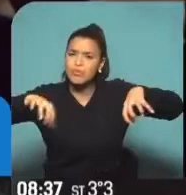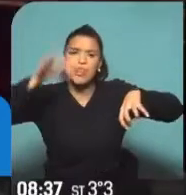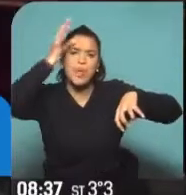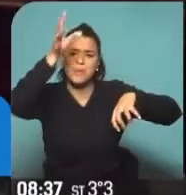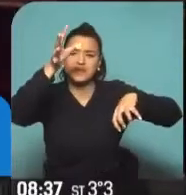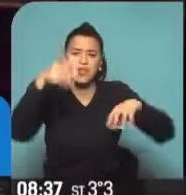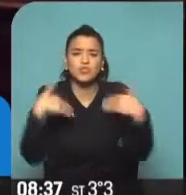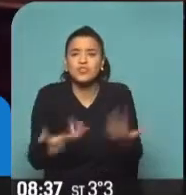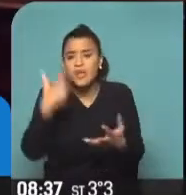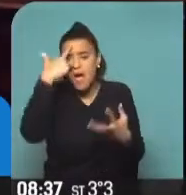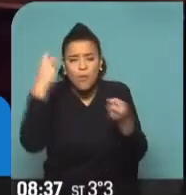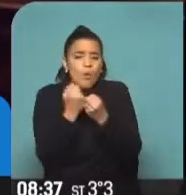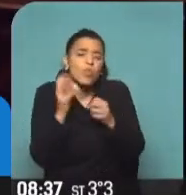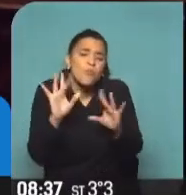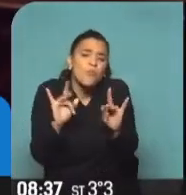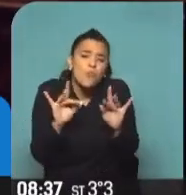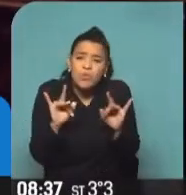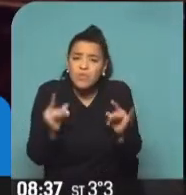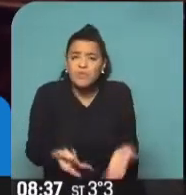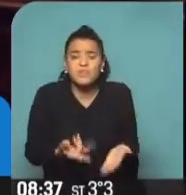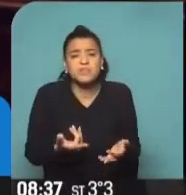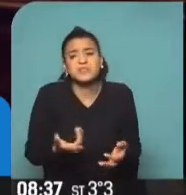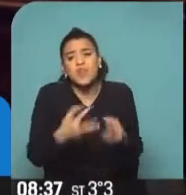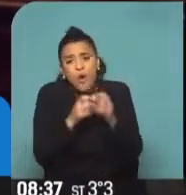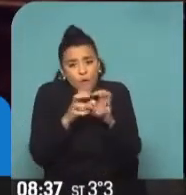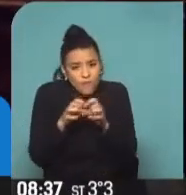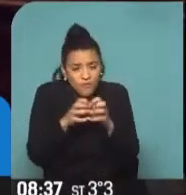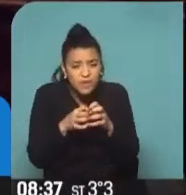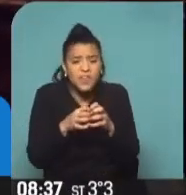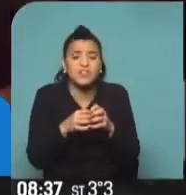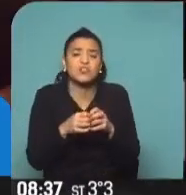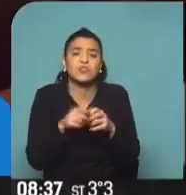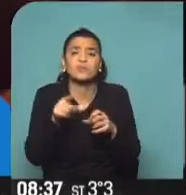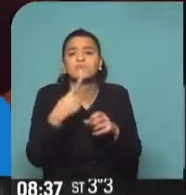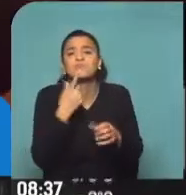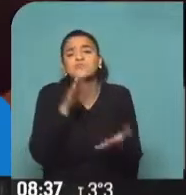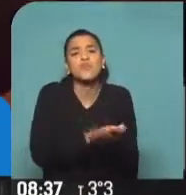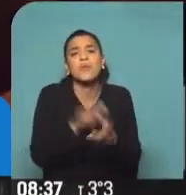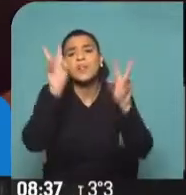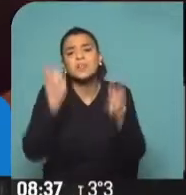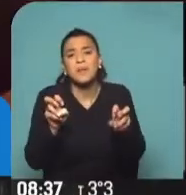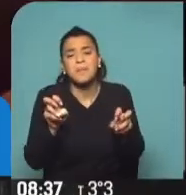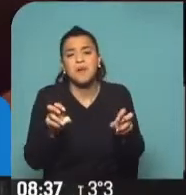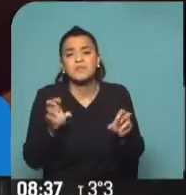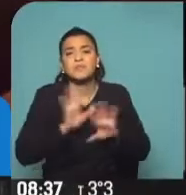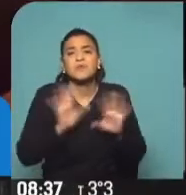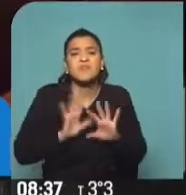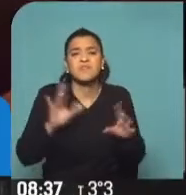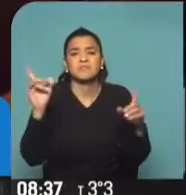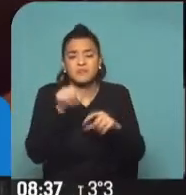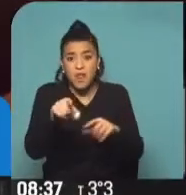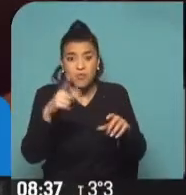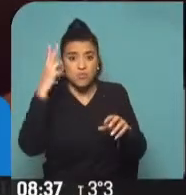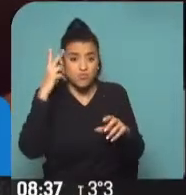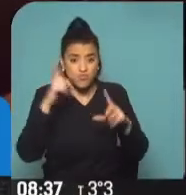que los acuerdos sean cada vez más difíciles y que el conflicto arrastre incluso a las cuestiones no conflictivas que a veces hacen que ese número de